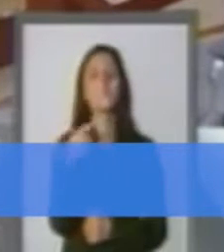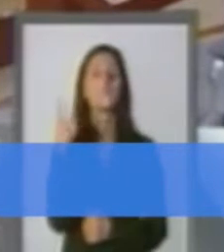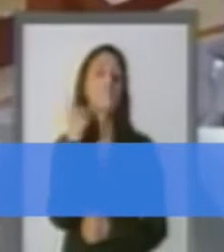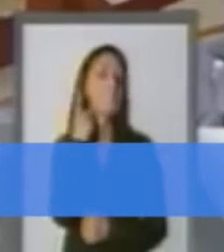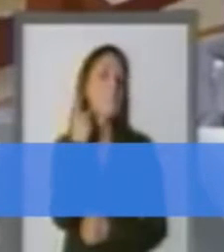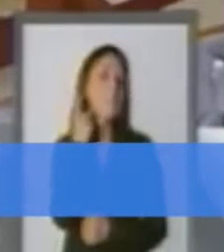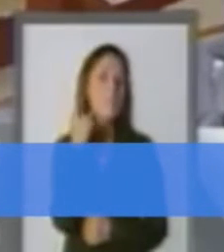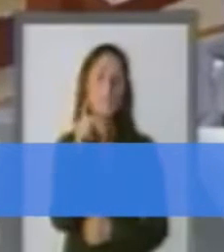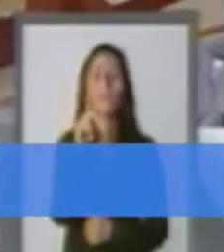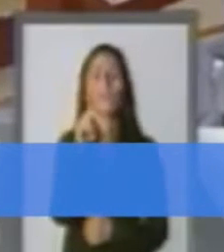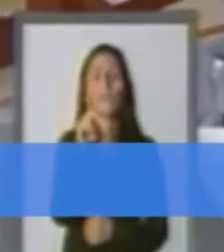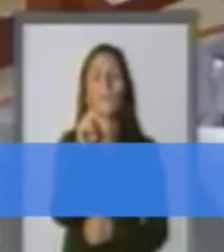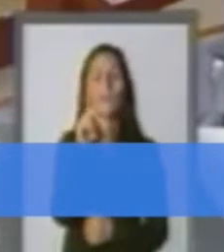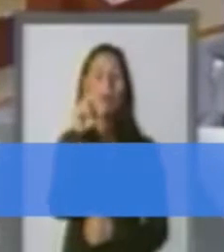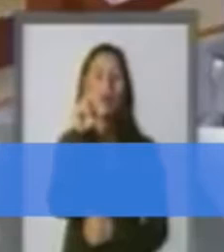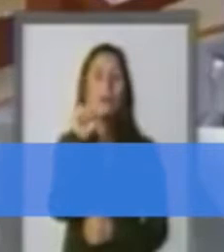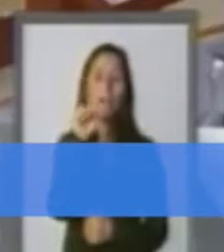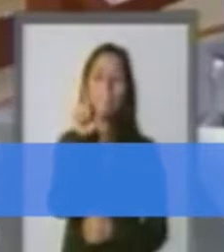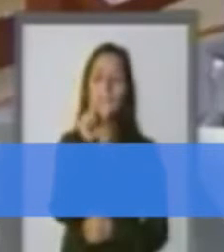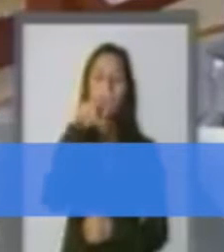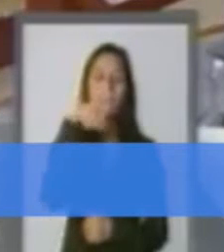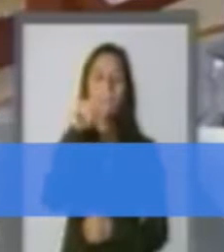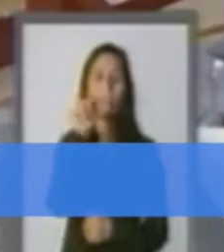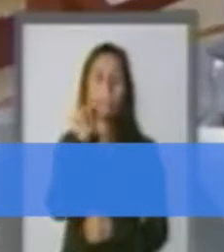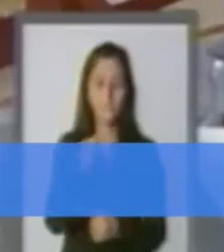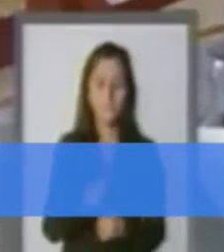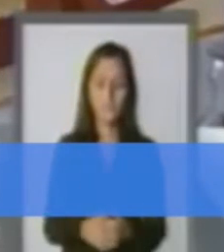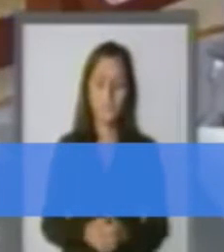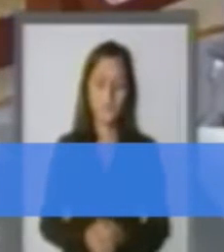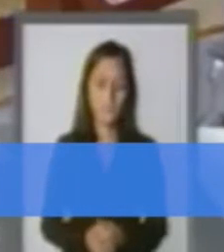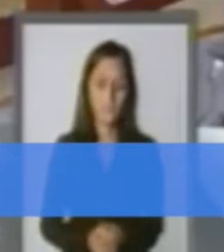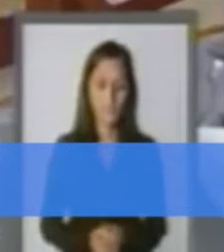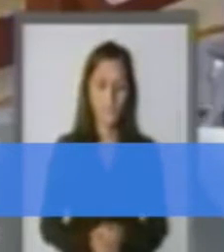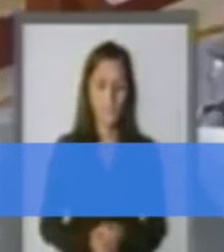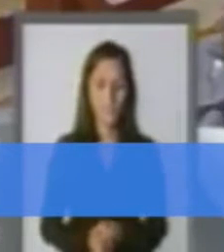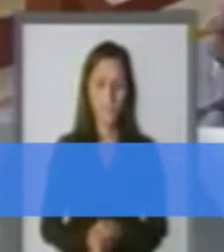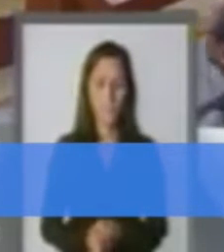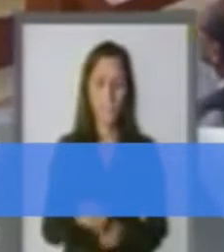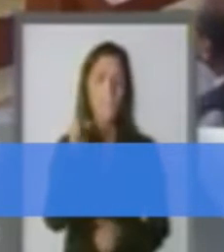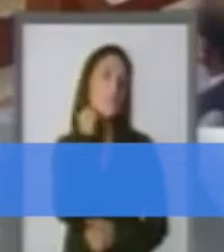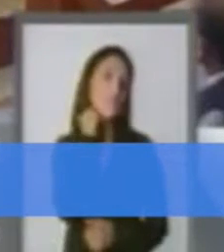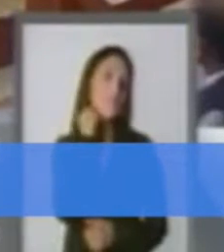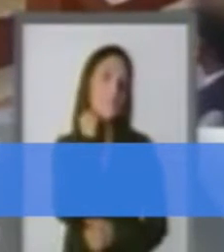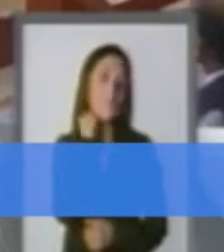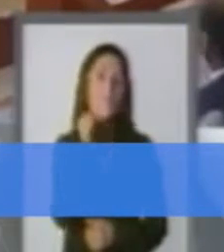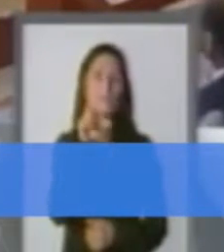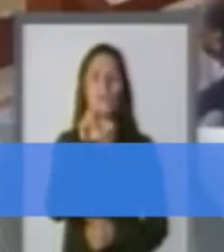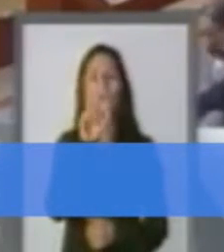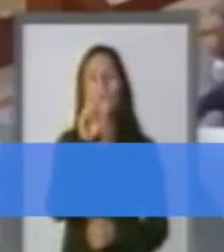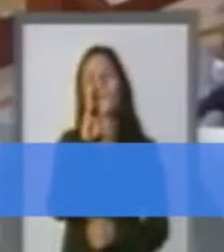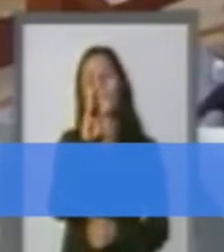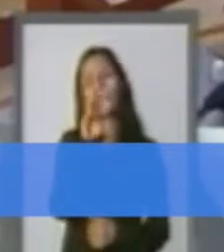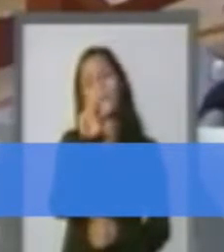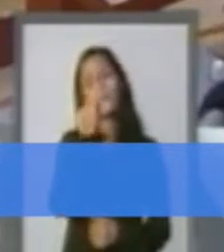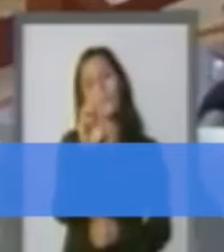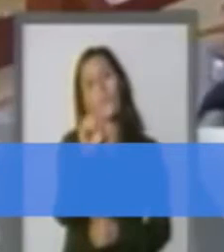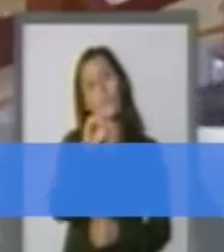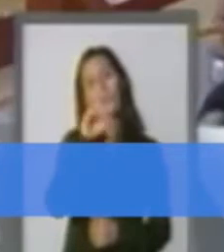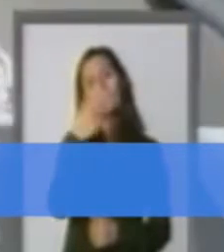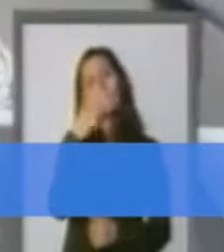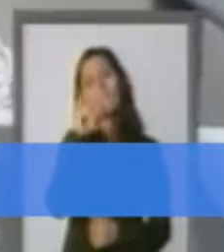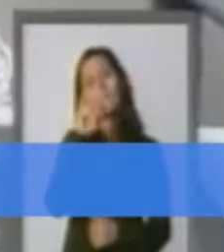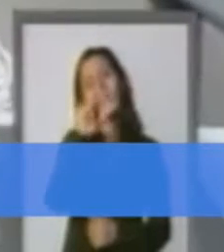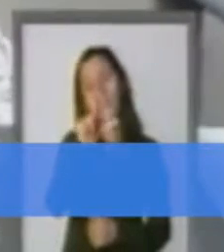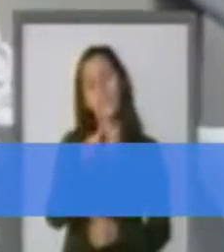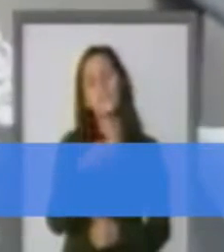daño para el país. Si de lo que se trata es ponerles candados a los políticos, ¿a quiénes? A los funcionarios de